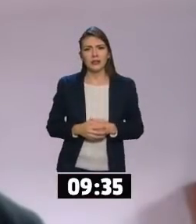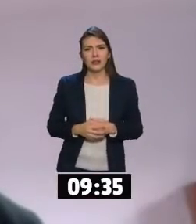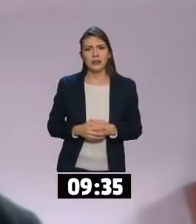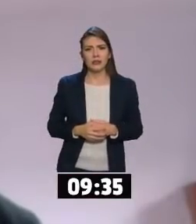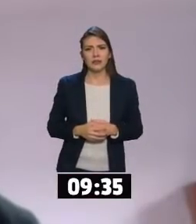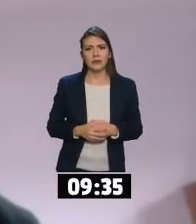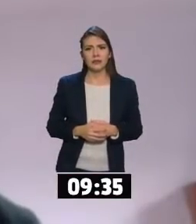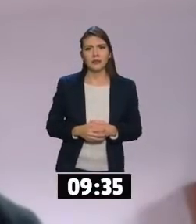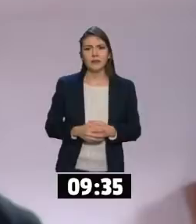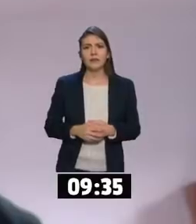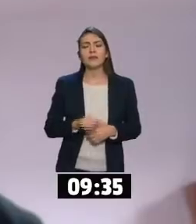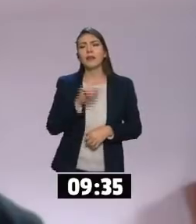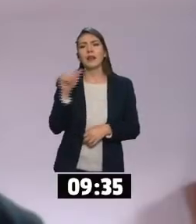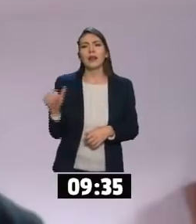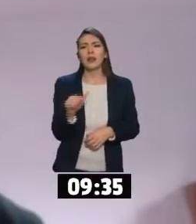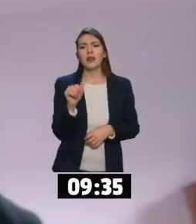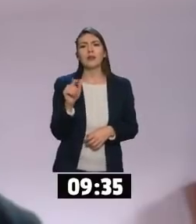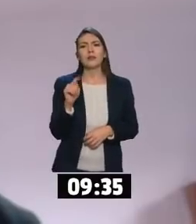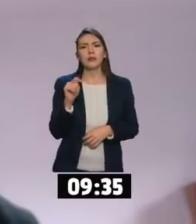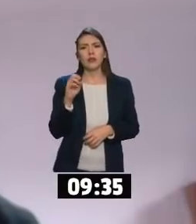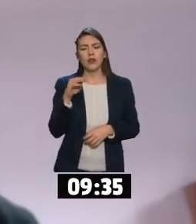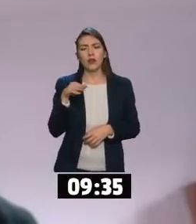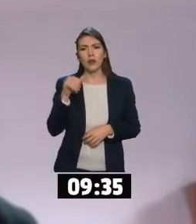@cult ecológica y @Tomás Tweets.